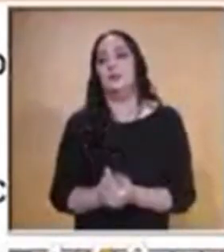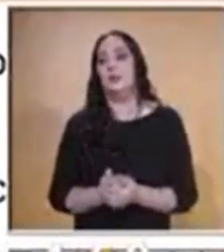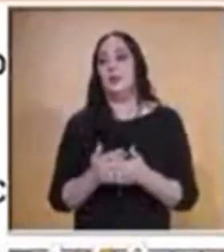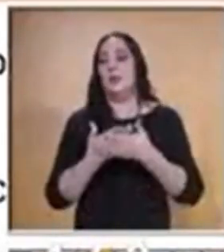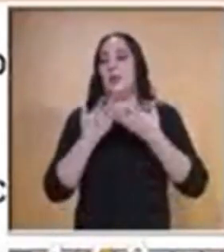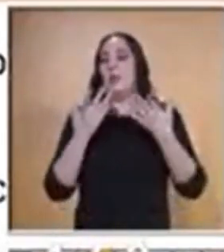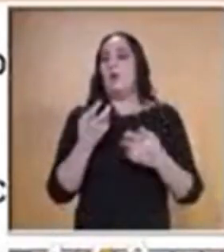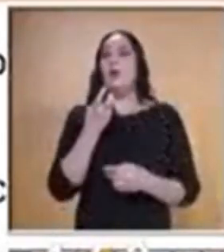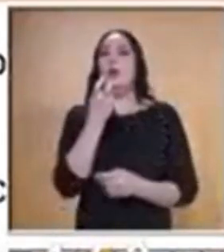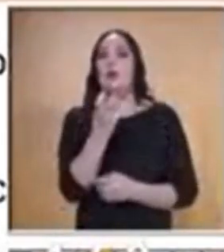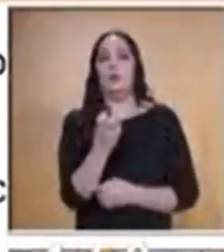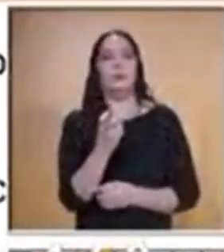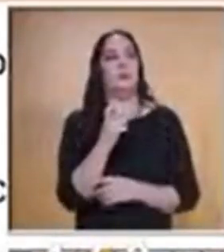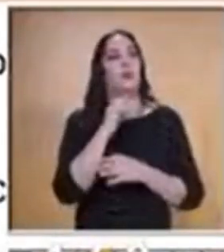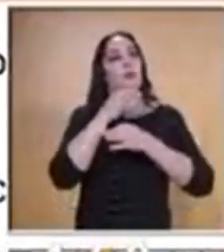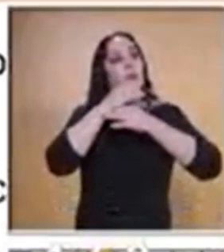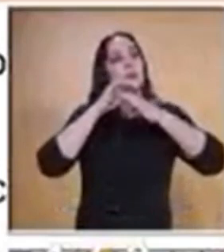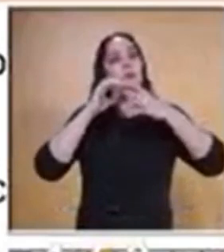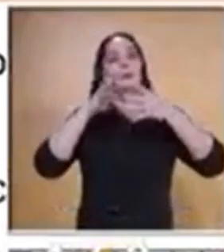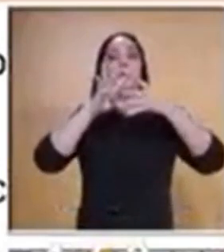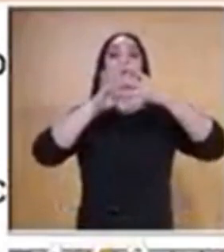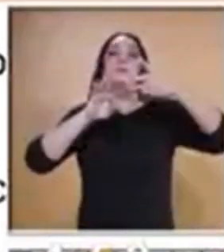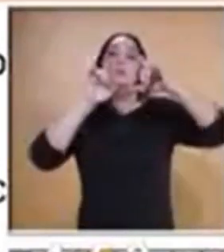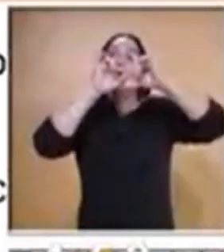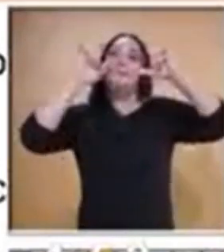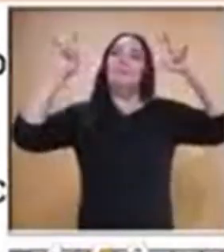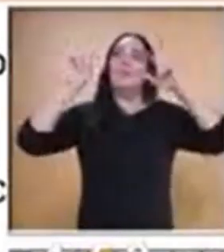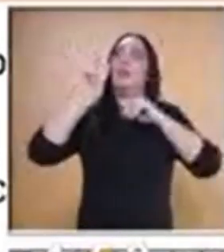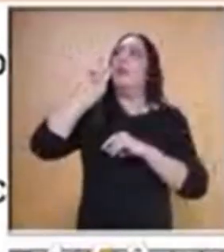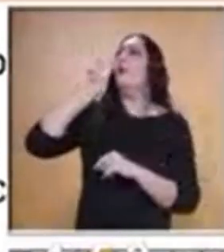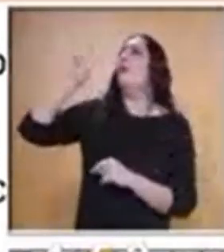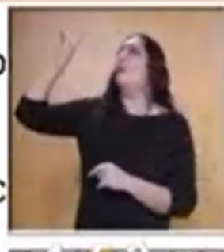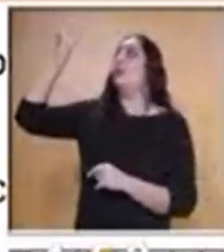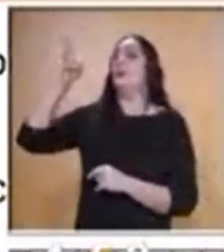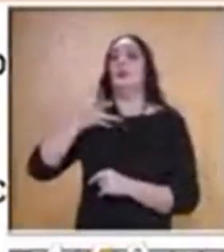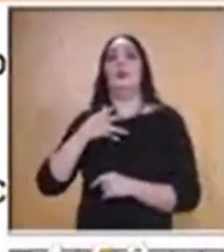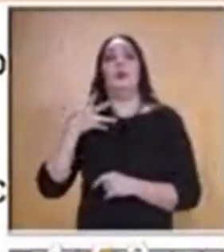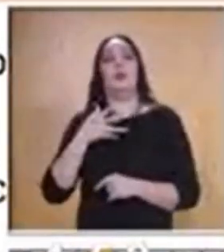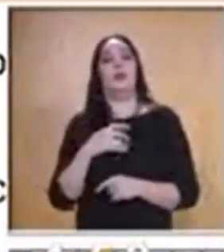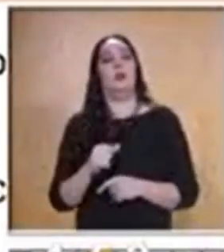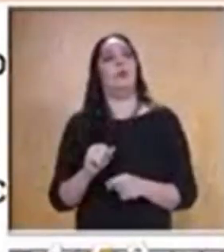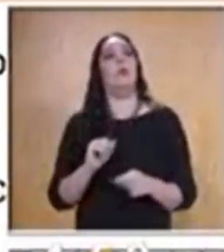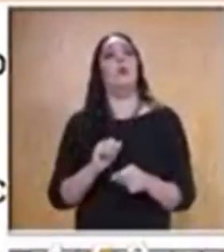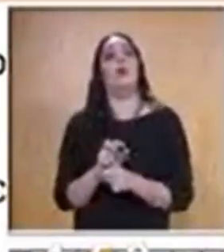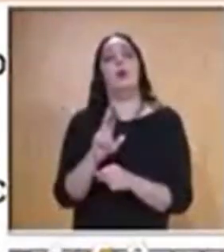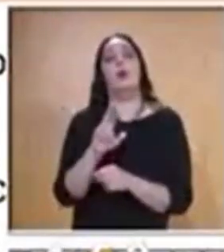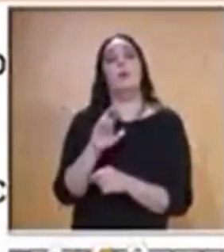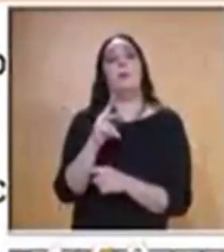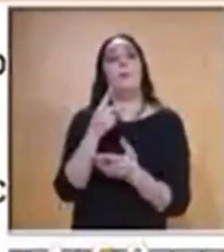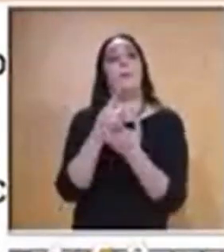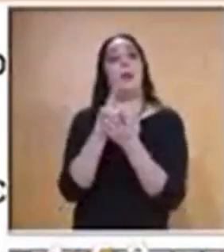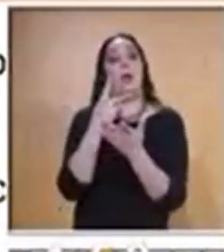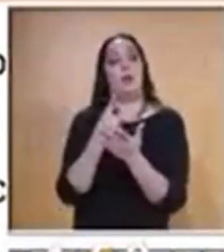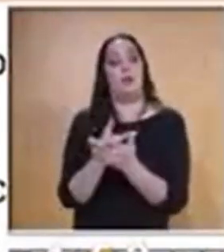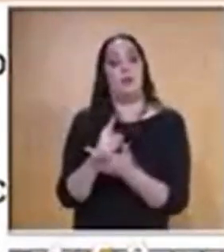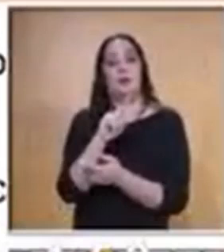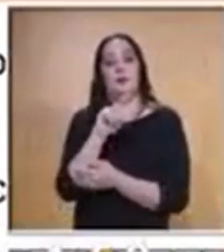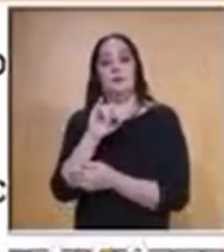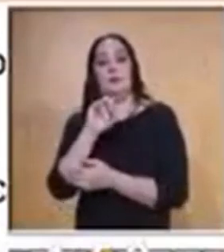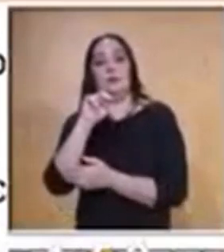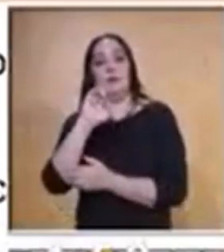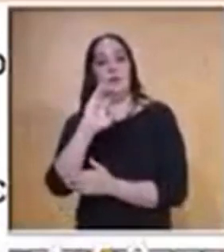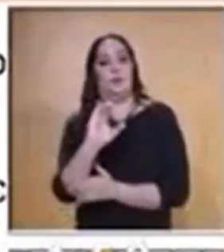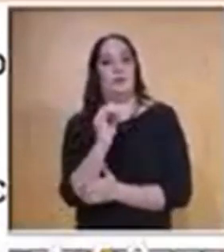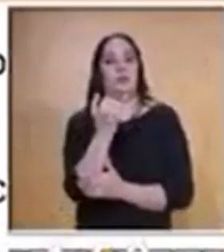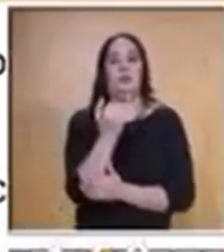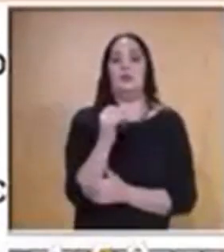esta tablita, para los que nos escuchan en radio, presenta el recurso minero de plata, zinc y plomo y nos